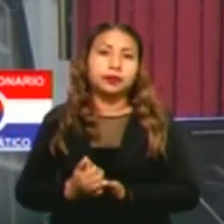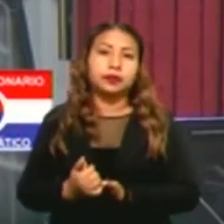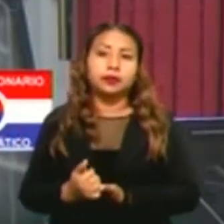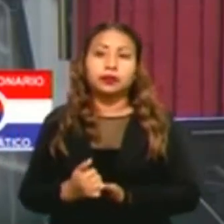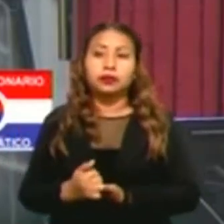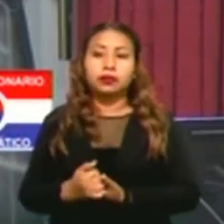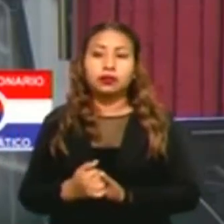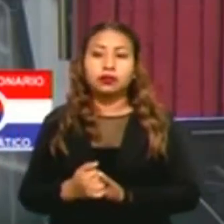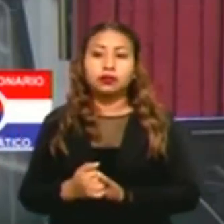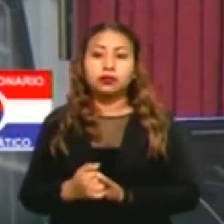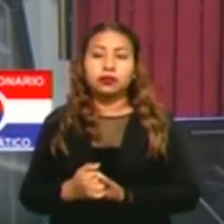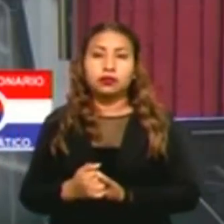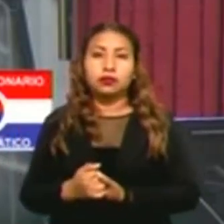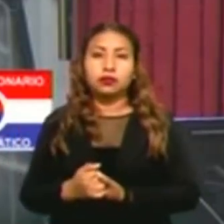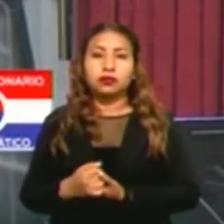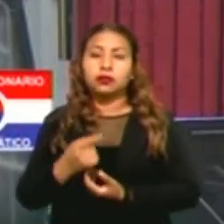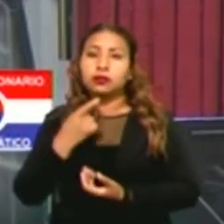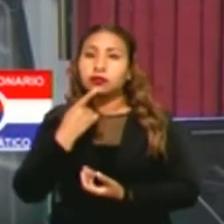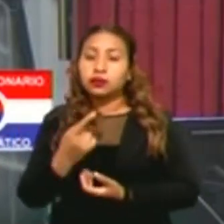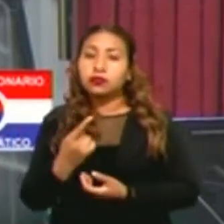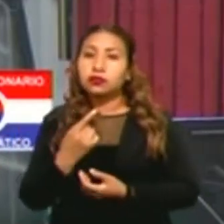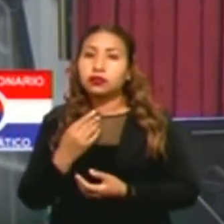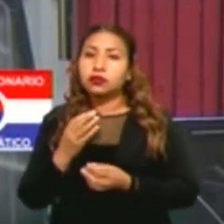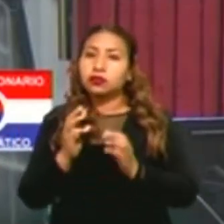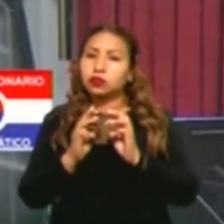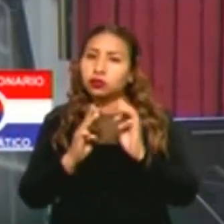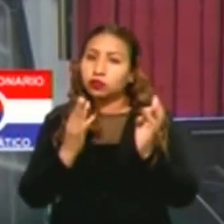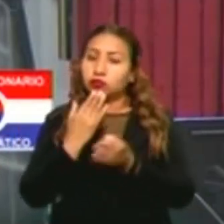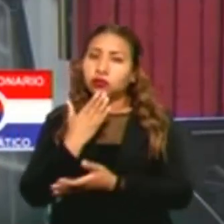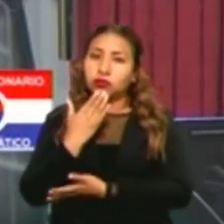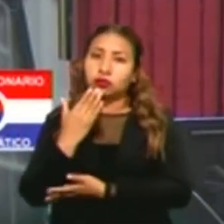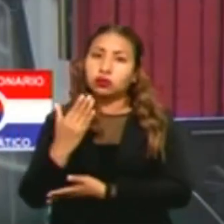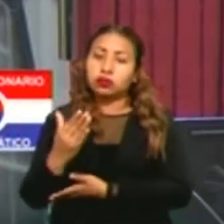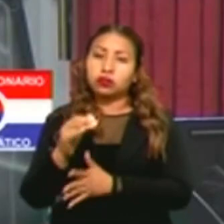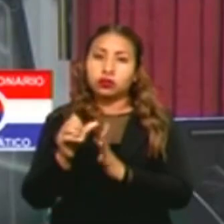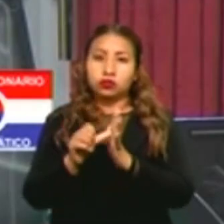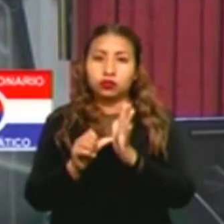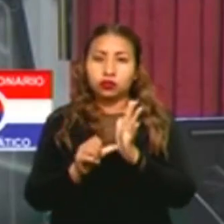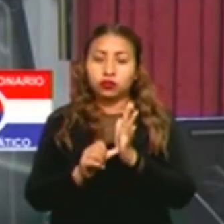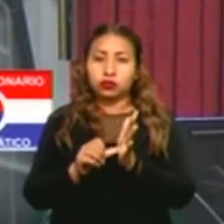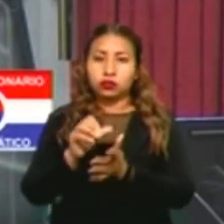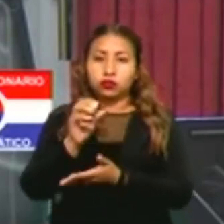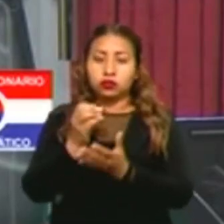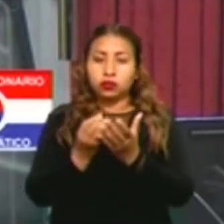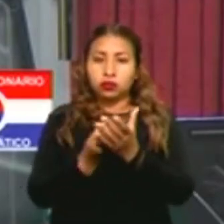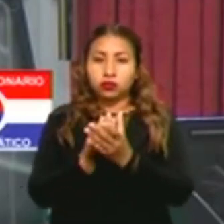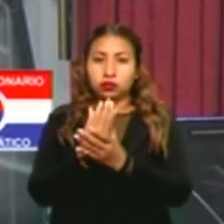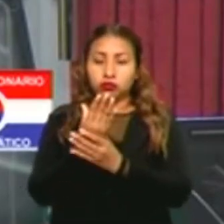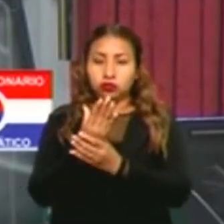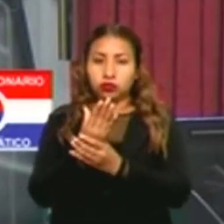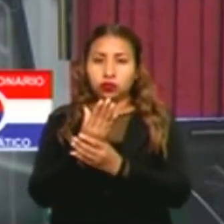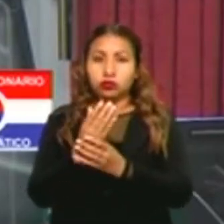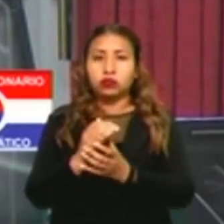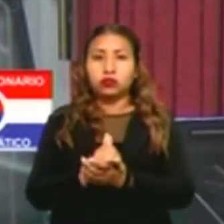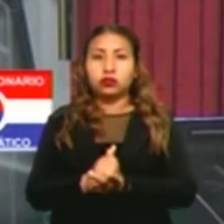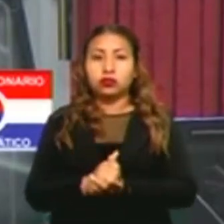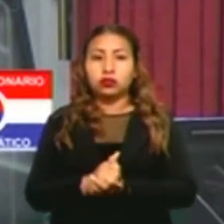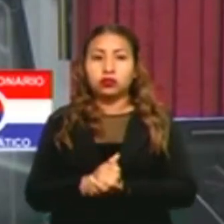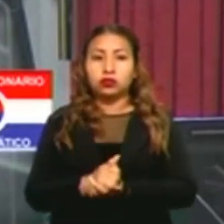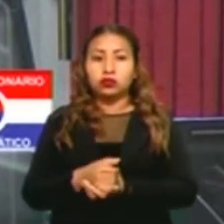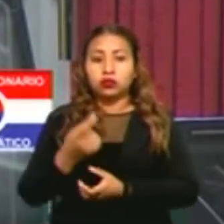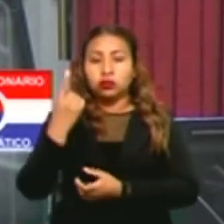fue muy bueno también el artículo nuevo que se puso para que